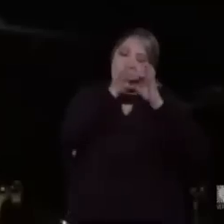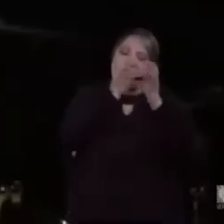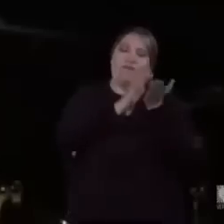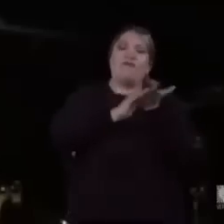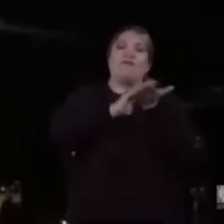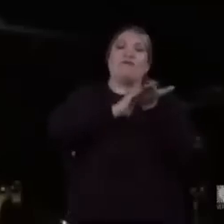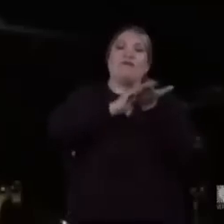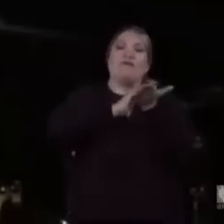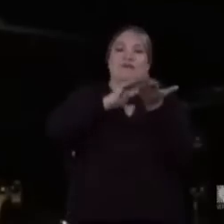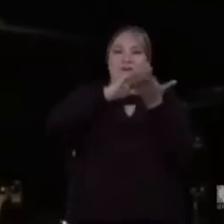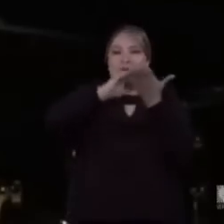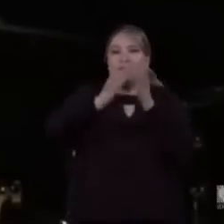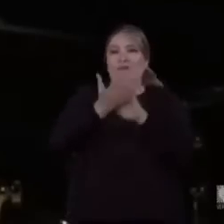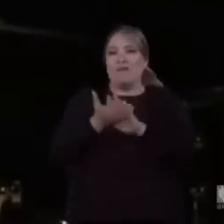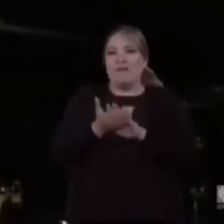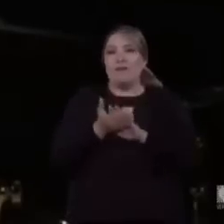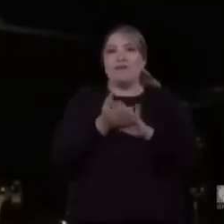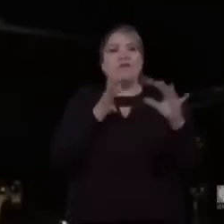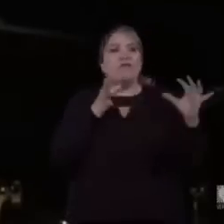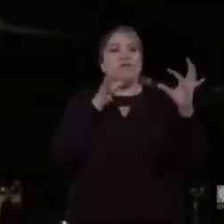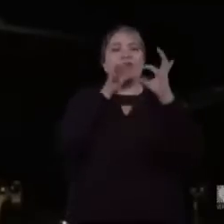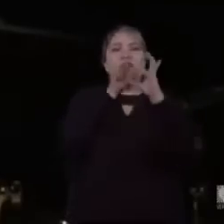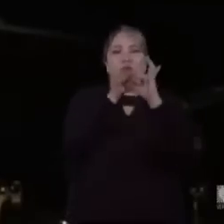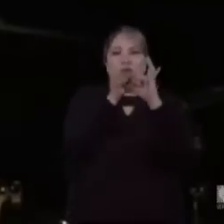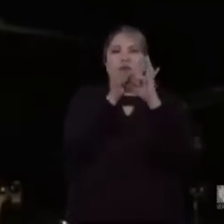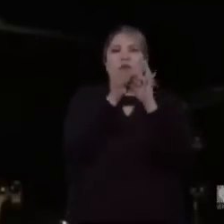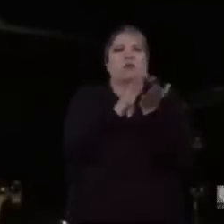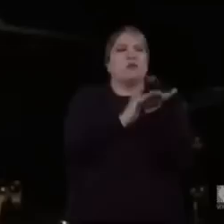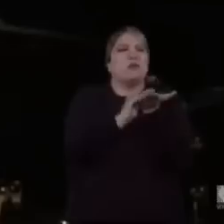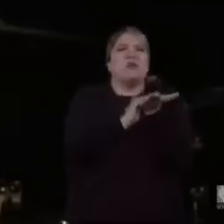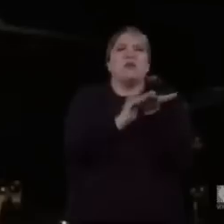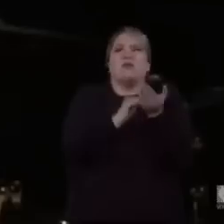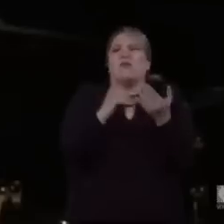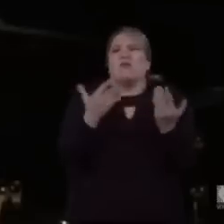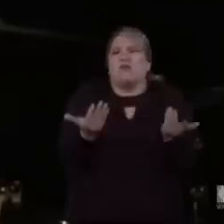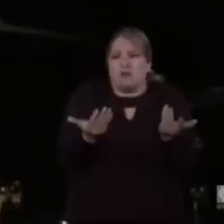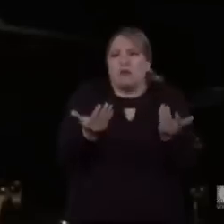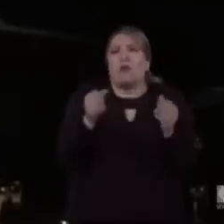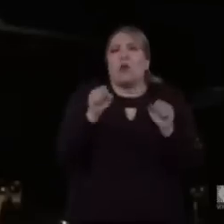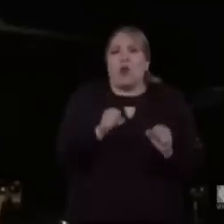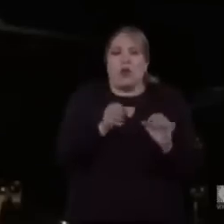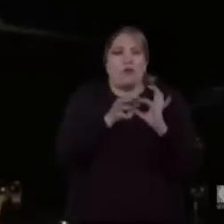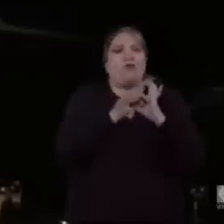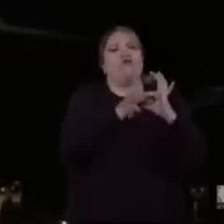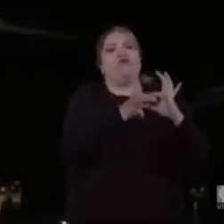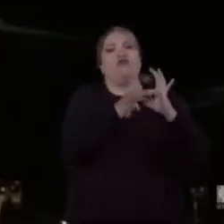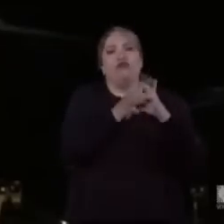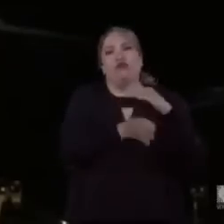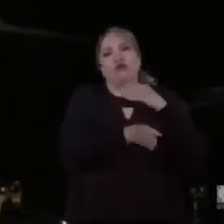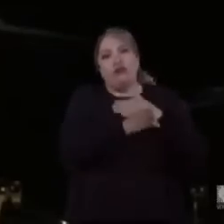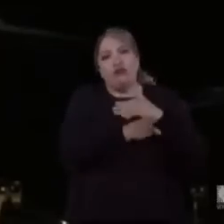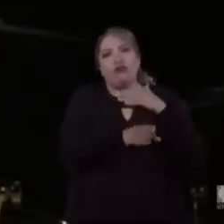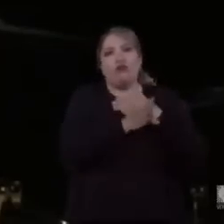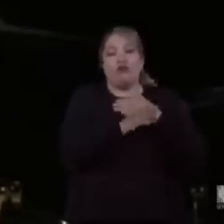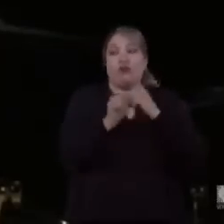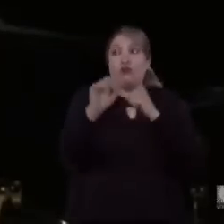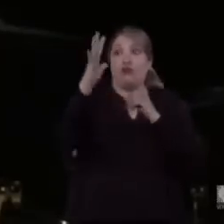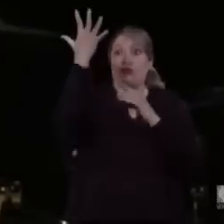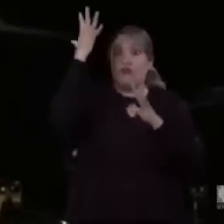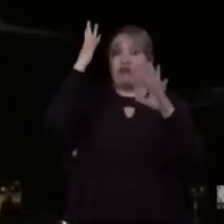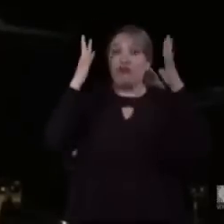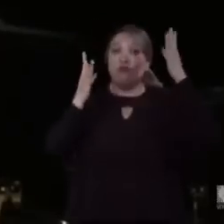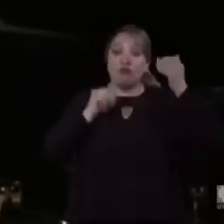reconciliación. La reconciliación es que podemos quedarnos juntos en el paisaje rico